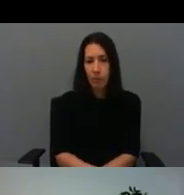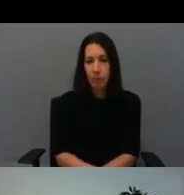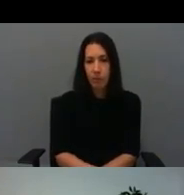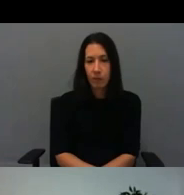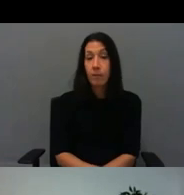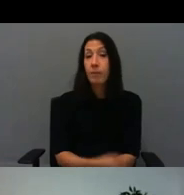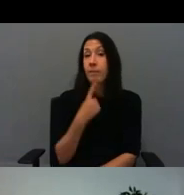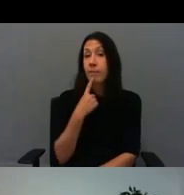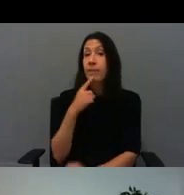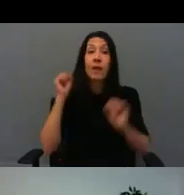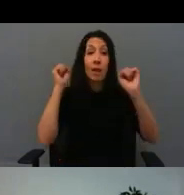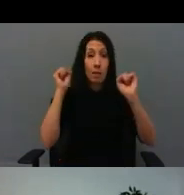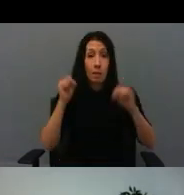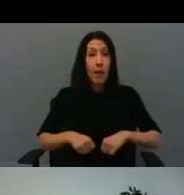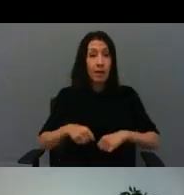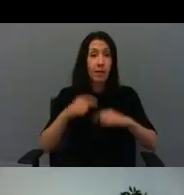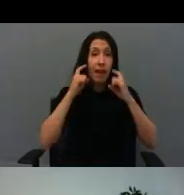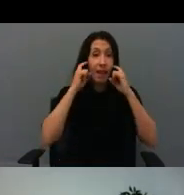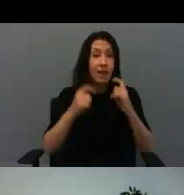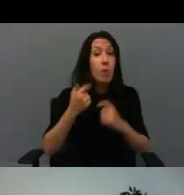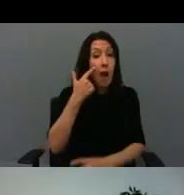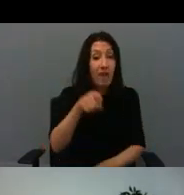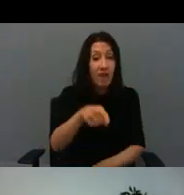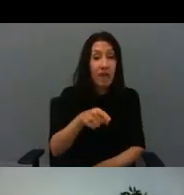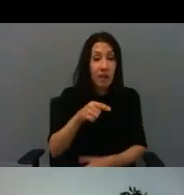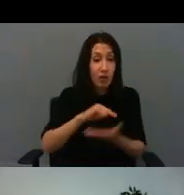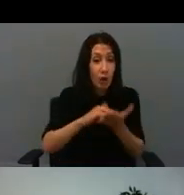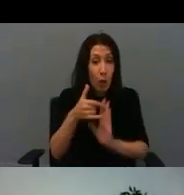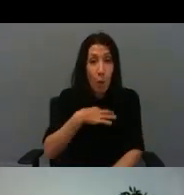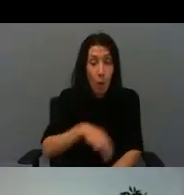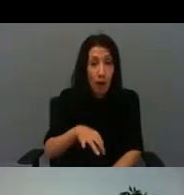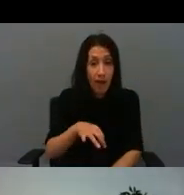Vale, mientras intentamos a ver si puedes activar.